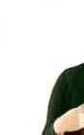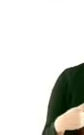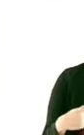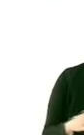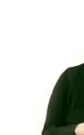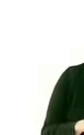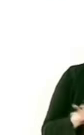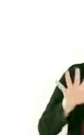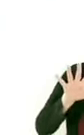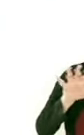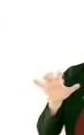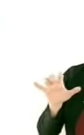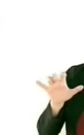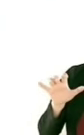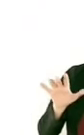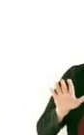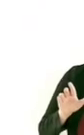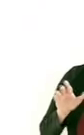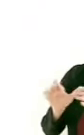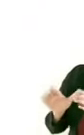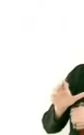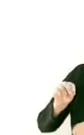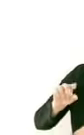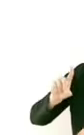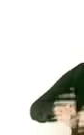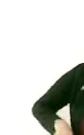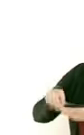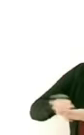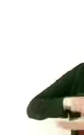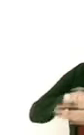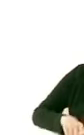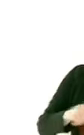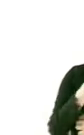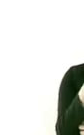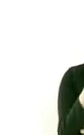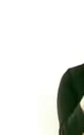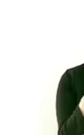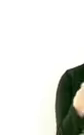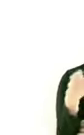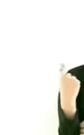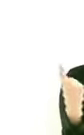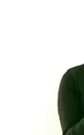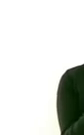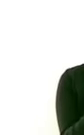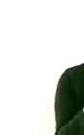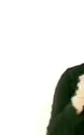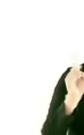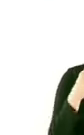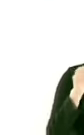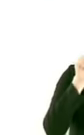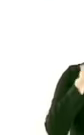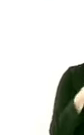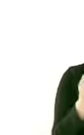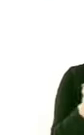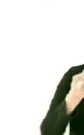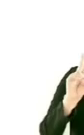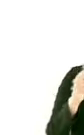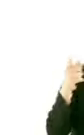900. Esto en todas las universidades públicas del país, en la UNAM